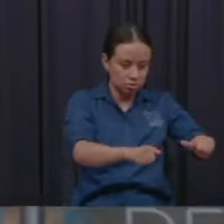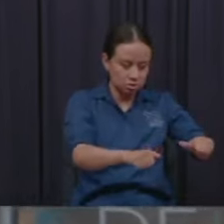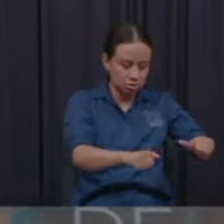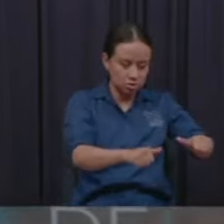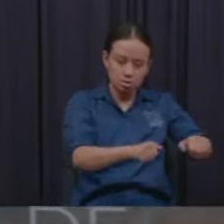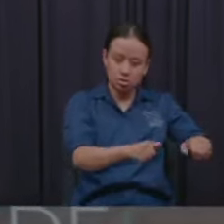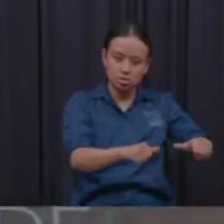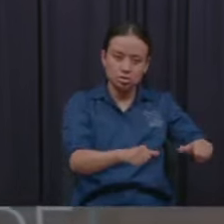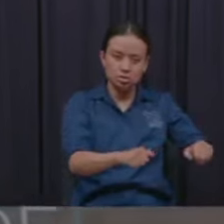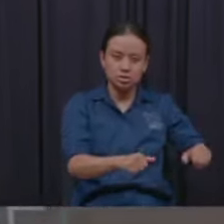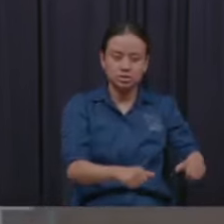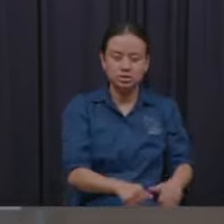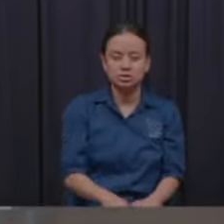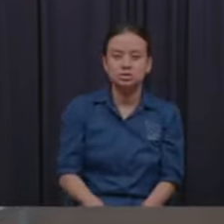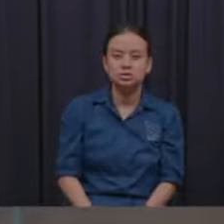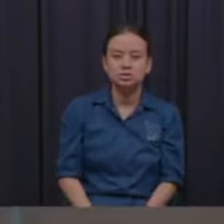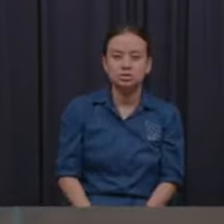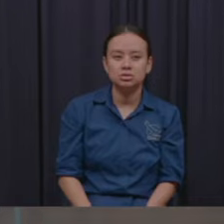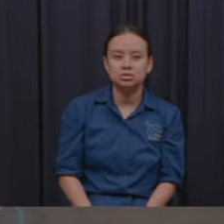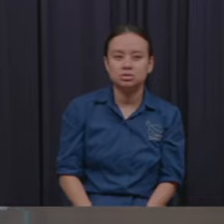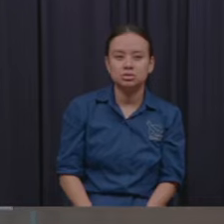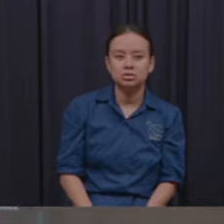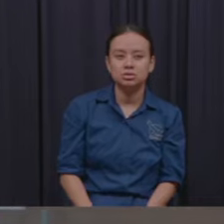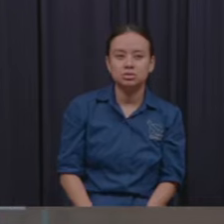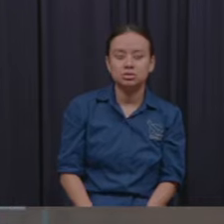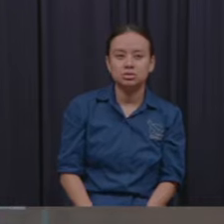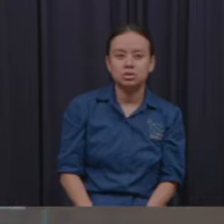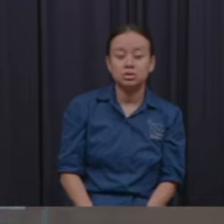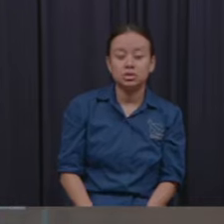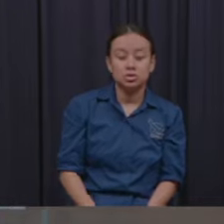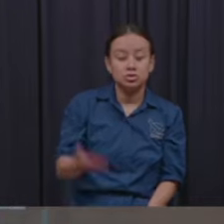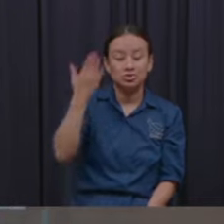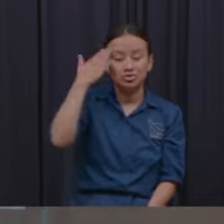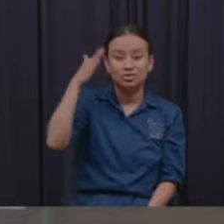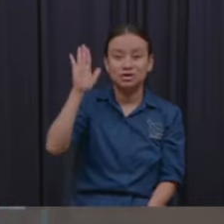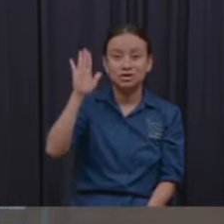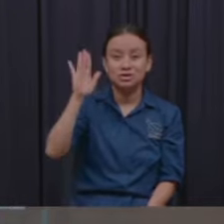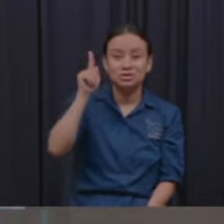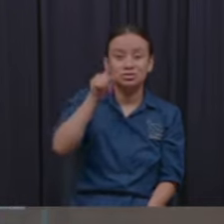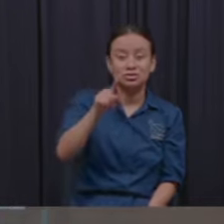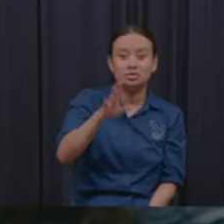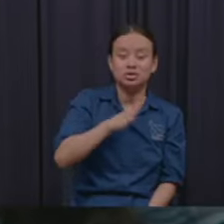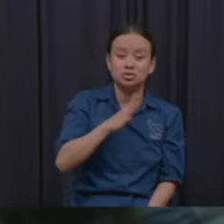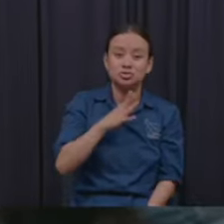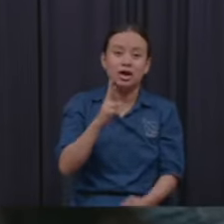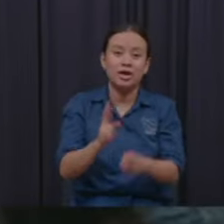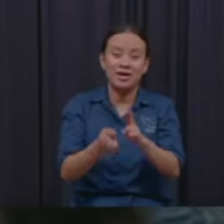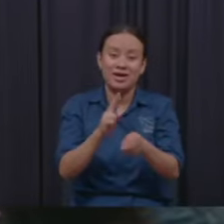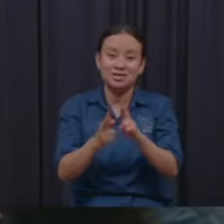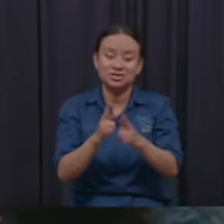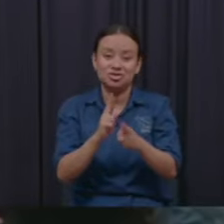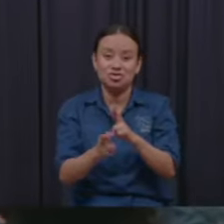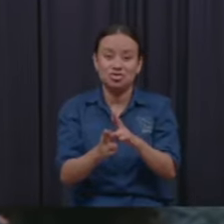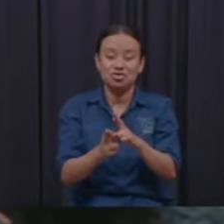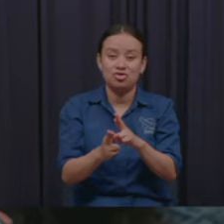revisar. ¿No será que hay alguna relación ilícita,